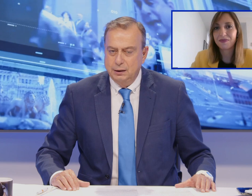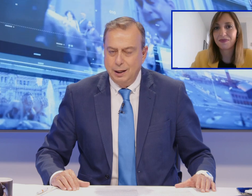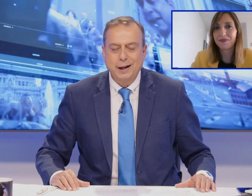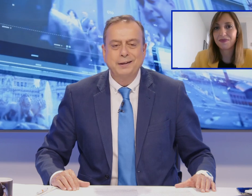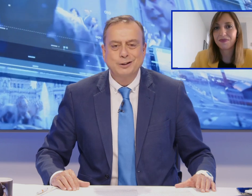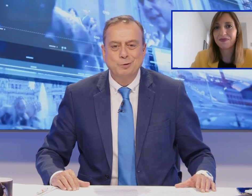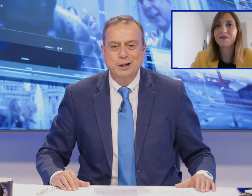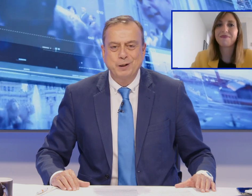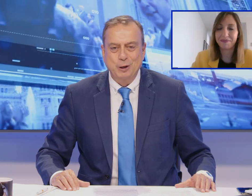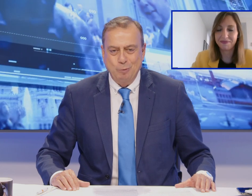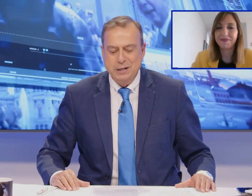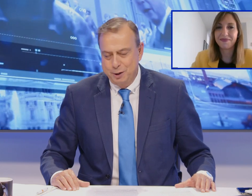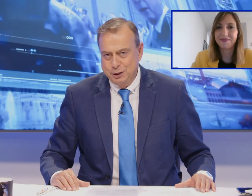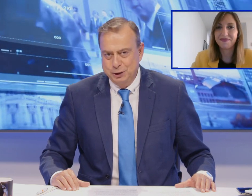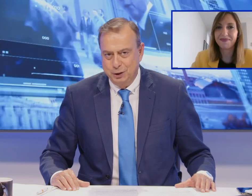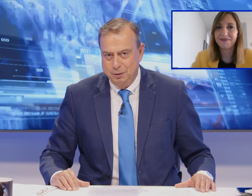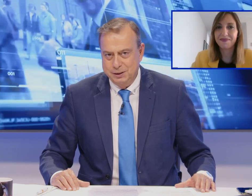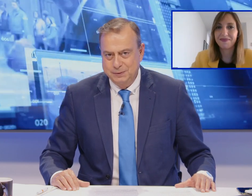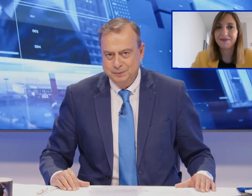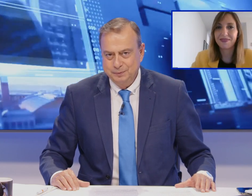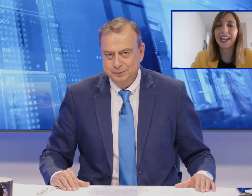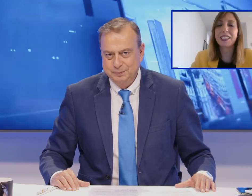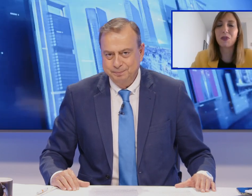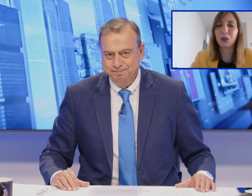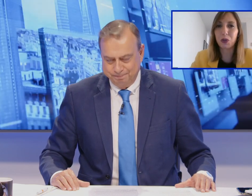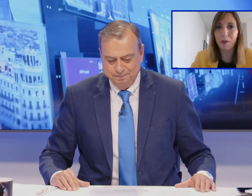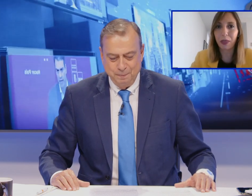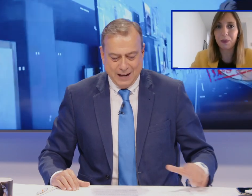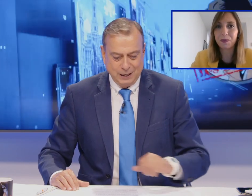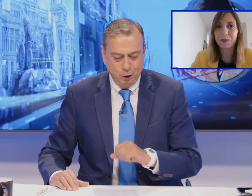Libertad Digital, gracias como siempre por acompañarnos en Los Intocables. Gracias a vosotros, un abrazo. Hasta luego.